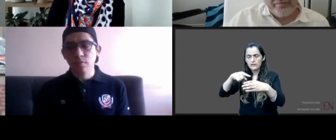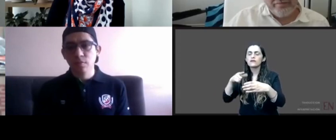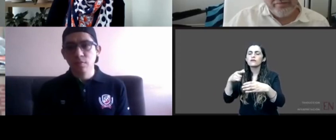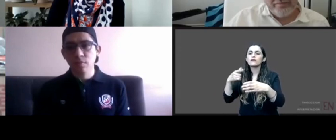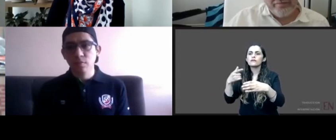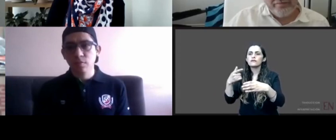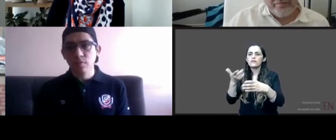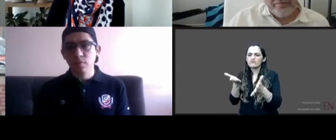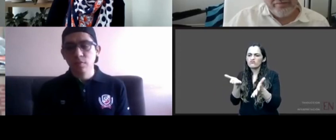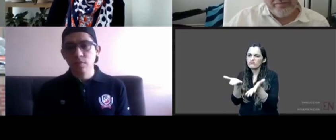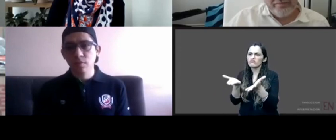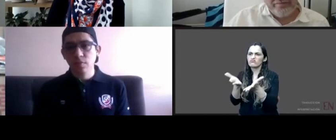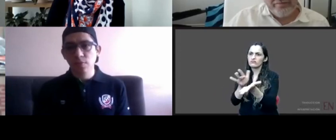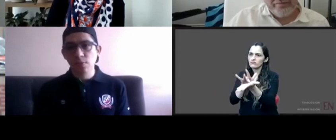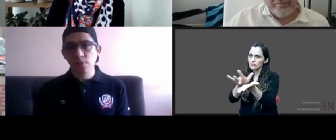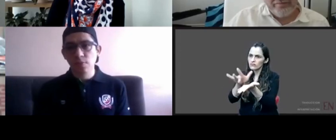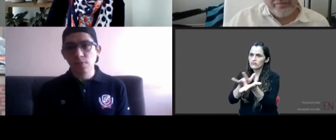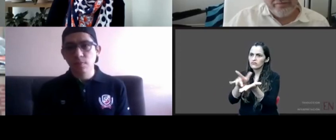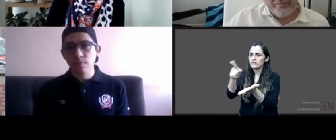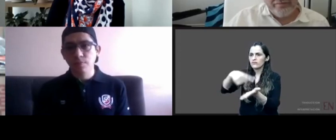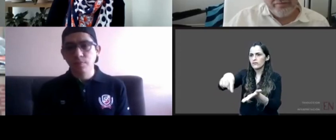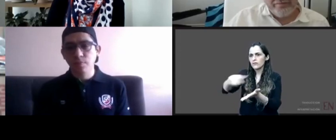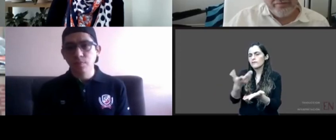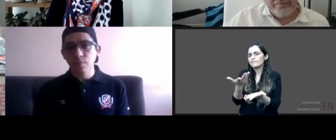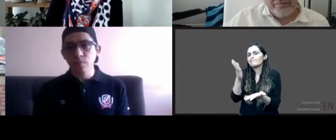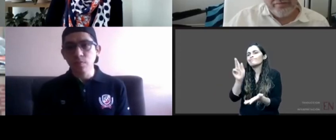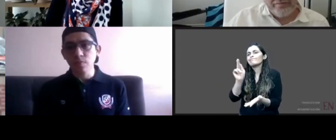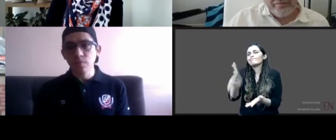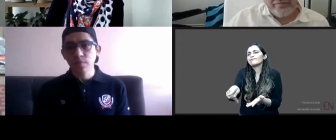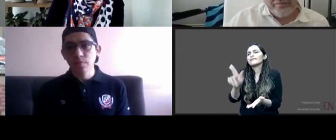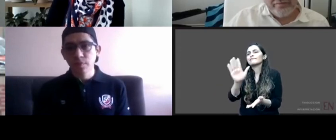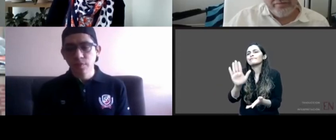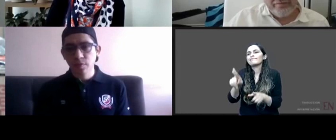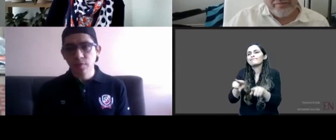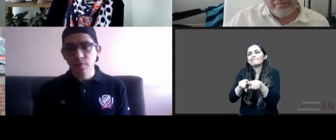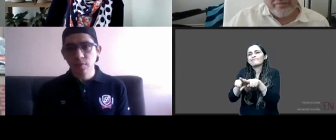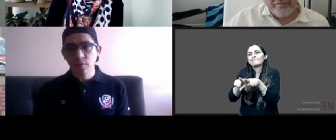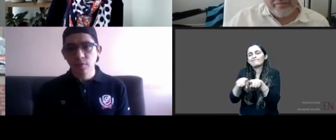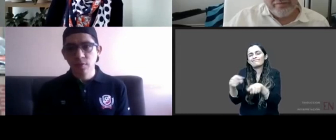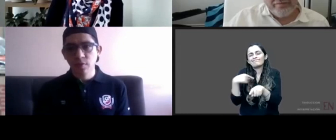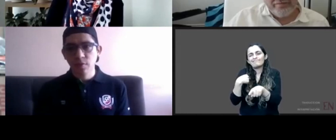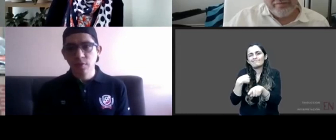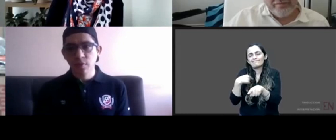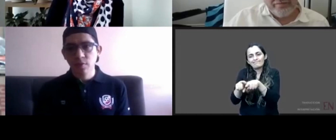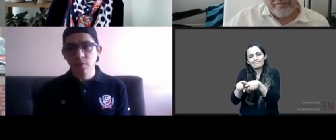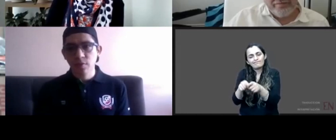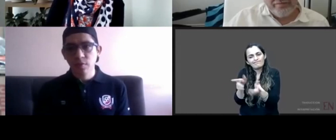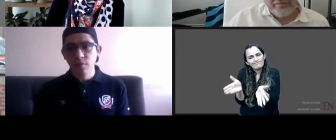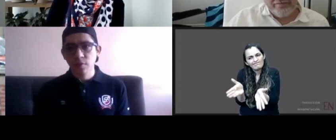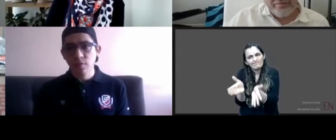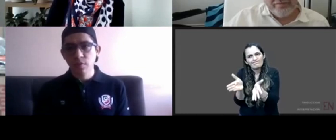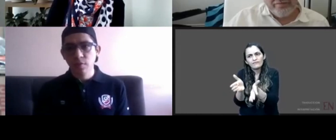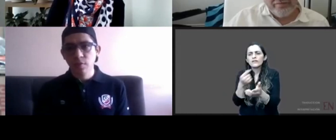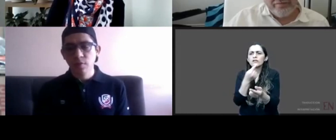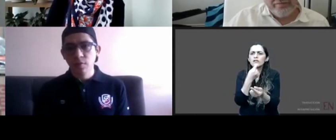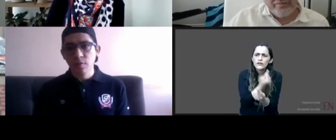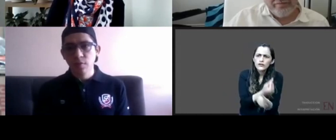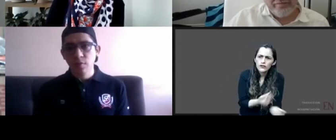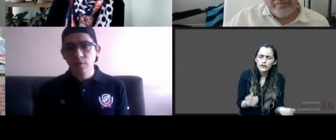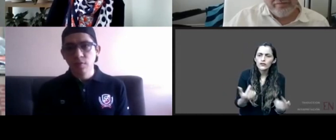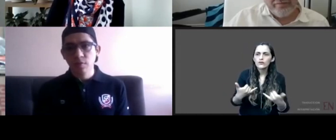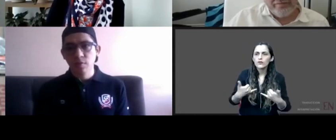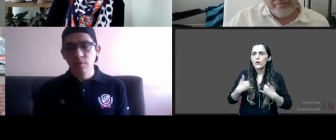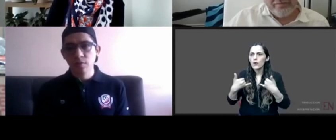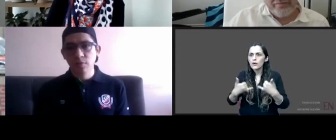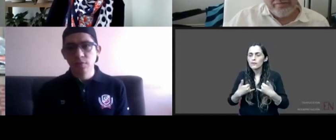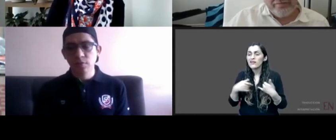a apoyar a mis hermanos o a los niños o jóvenes que pues no entienden